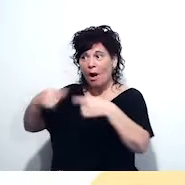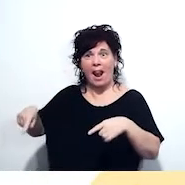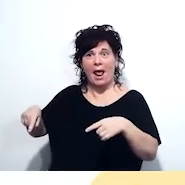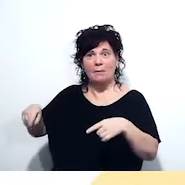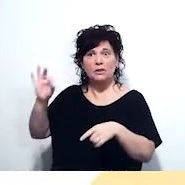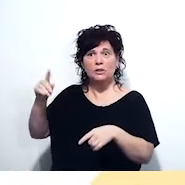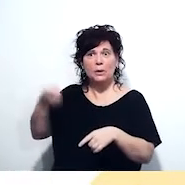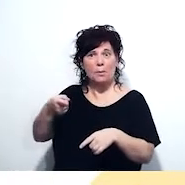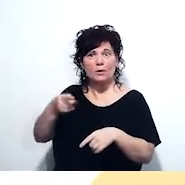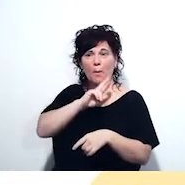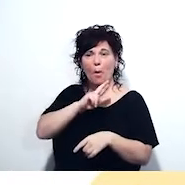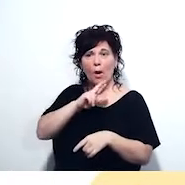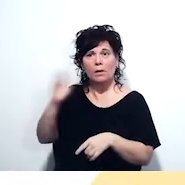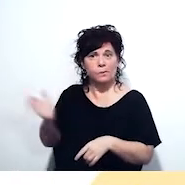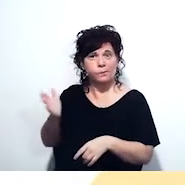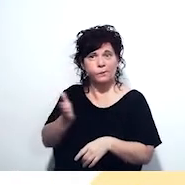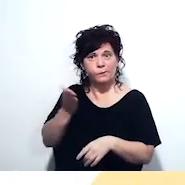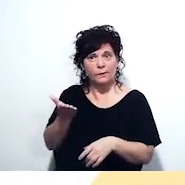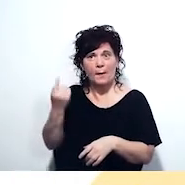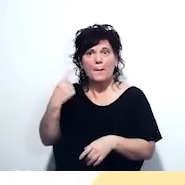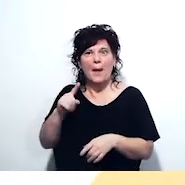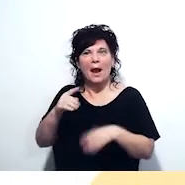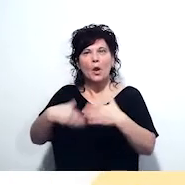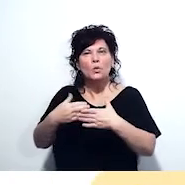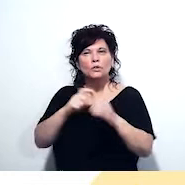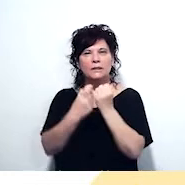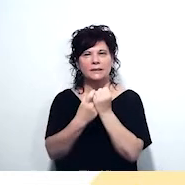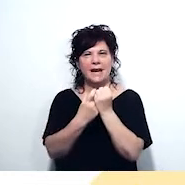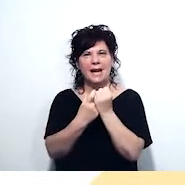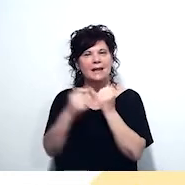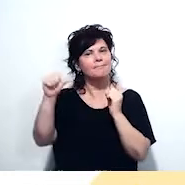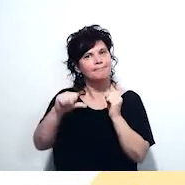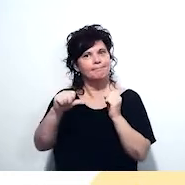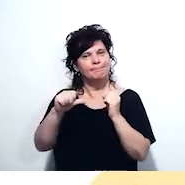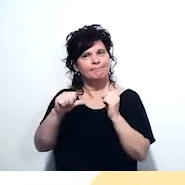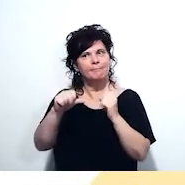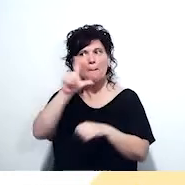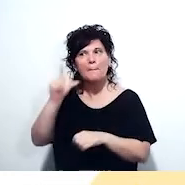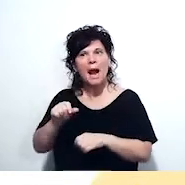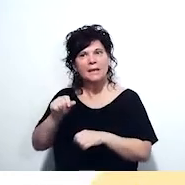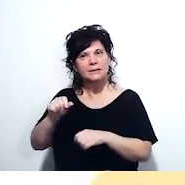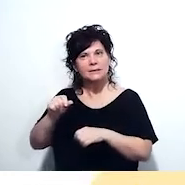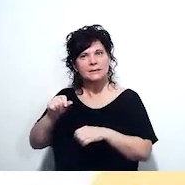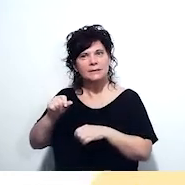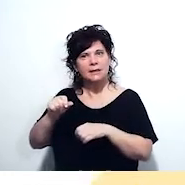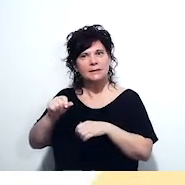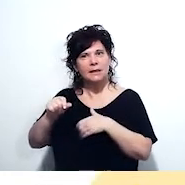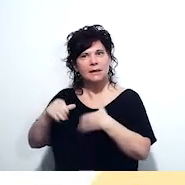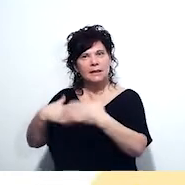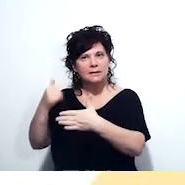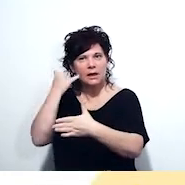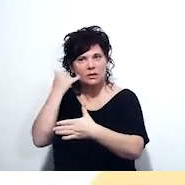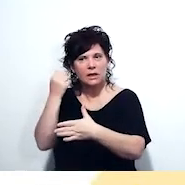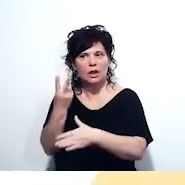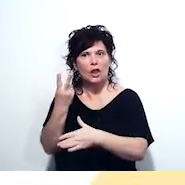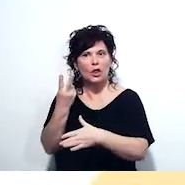rurales, no participan activamente en el uso de Internet. En países desarrollados, acuérdense de que hablamos de estos